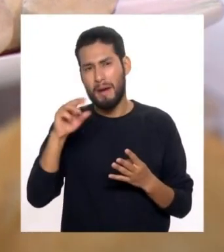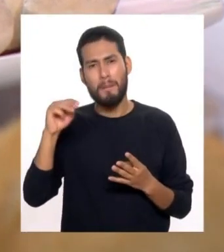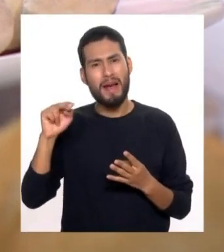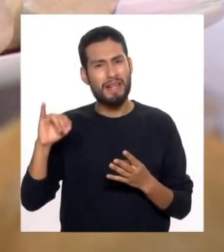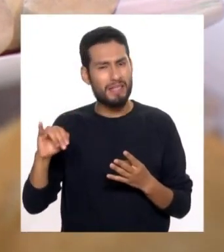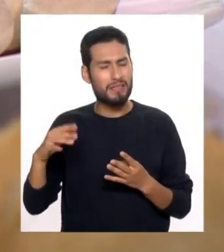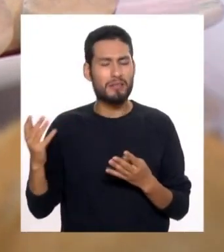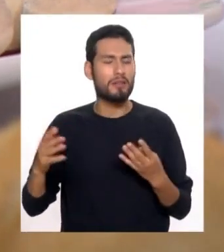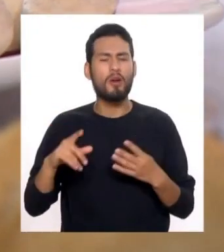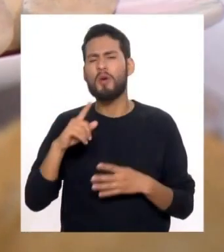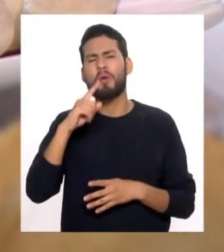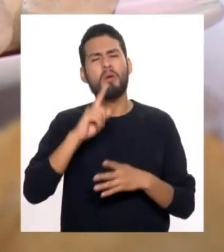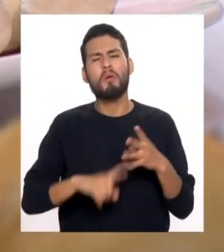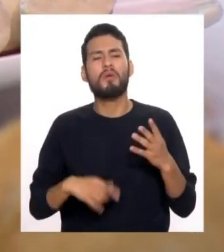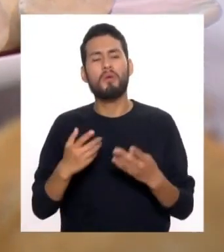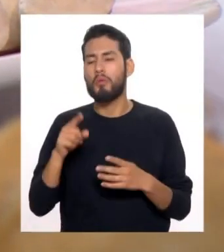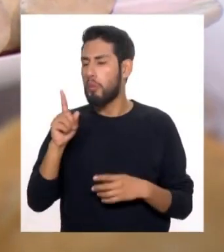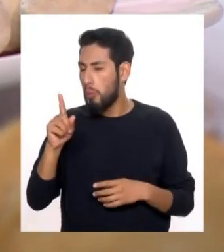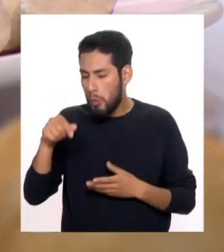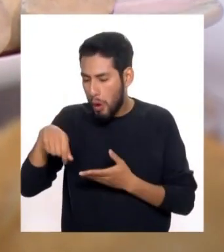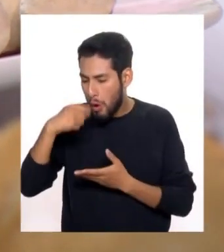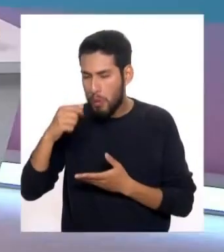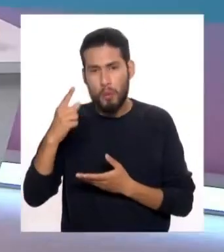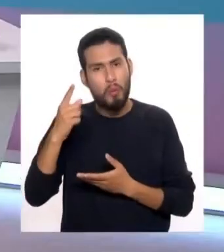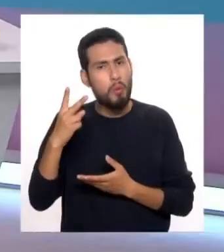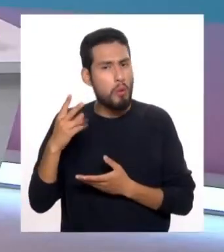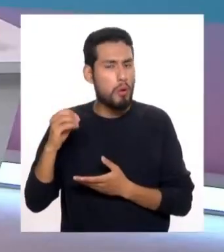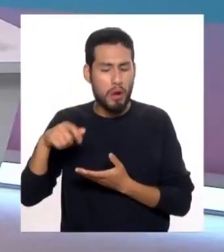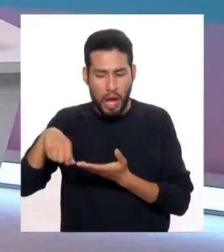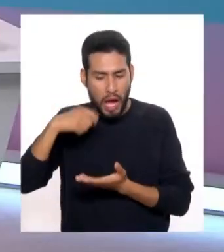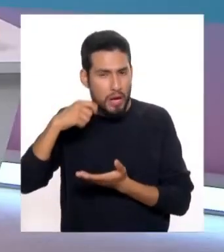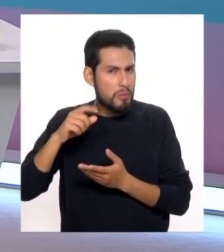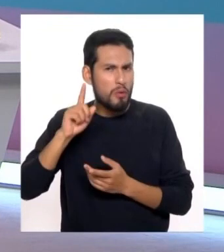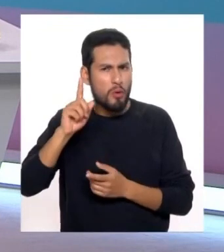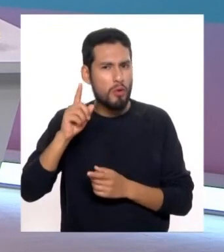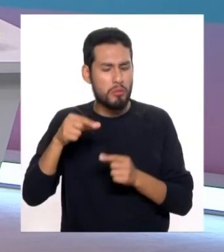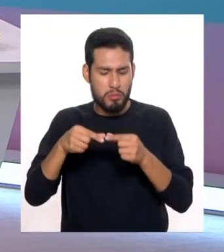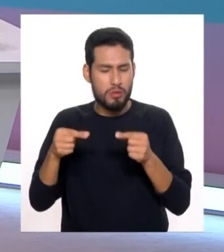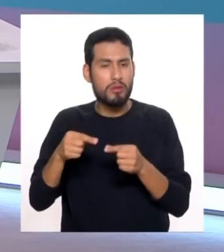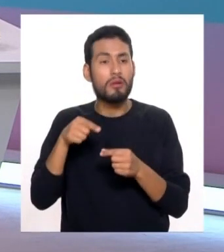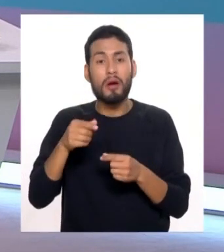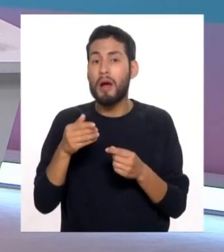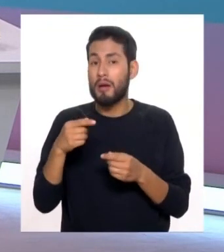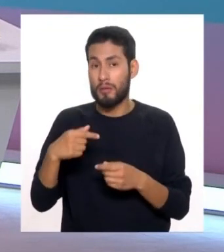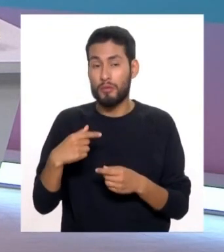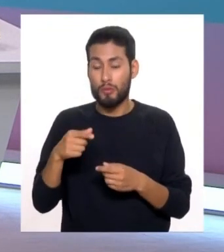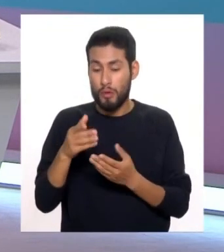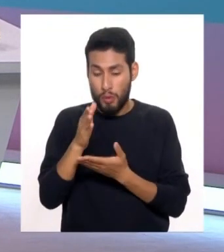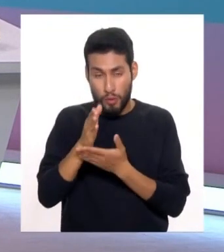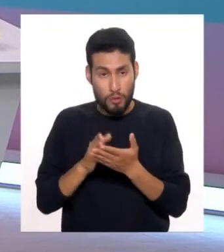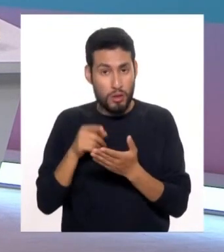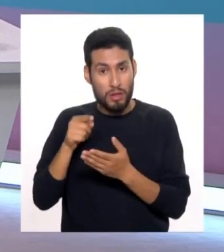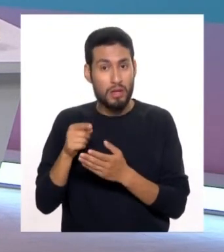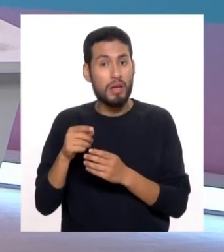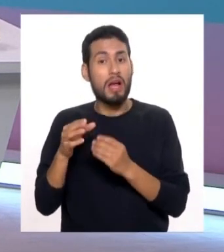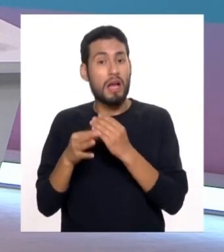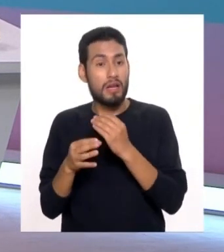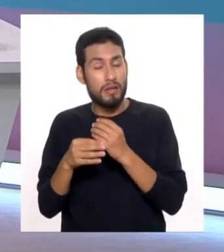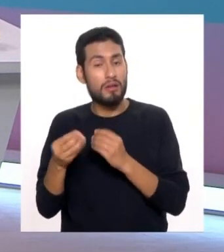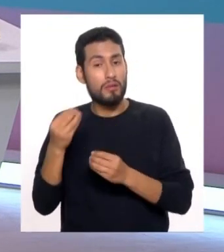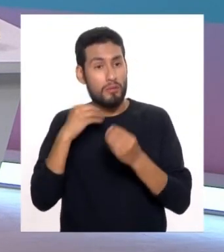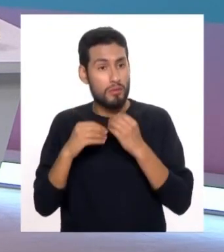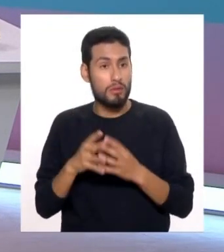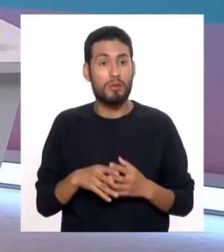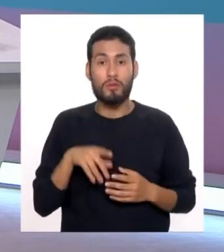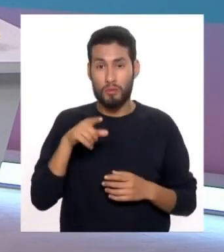todos estos? Una cucharada o dos al día, recordando que la mitad del peso que estás consumiendo es grasa y que por